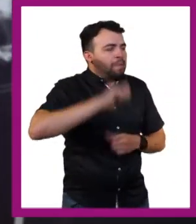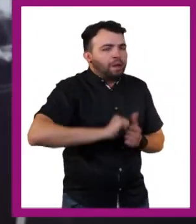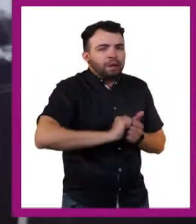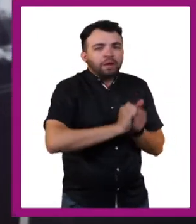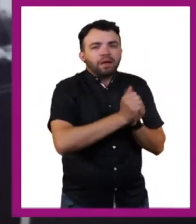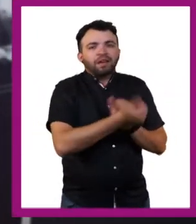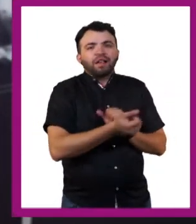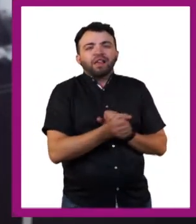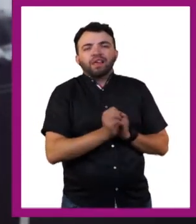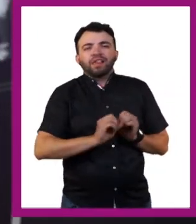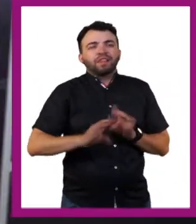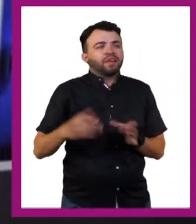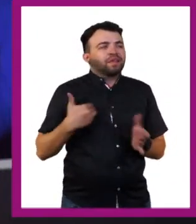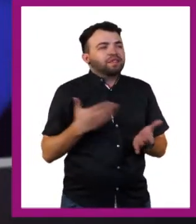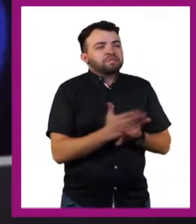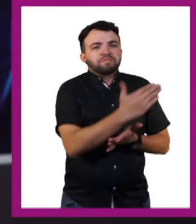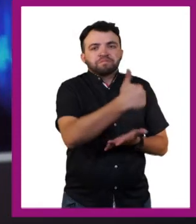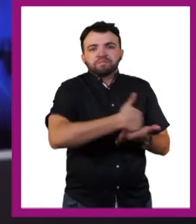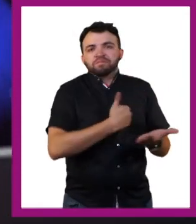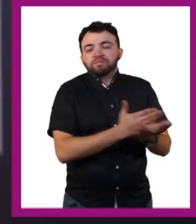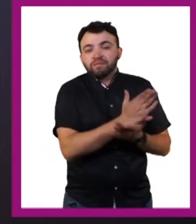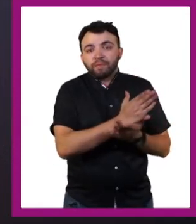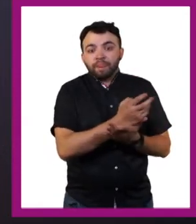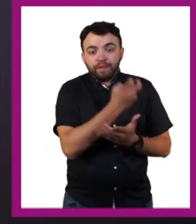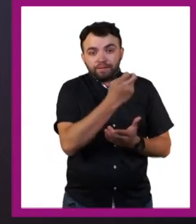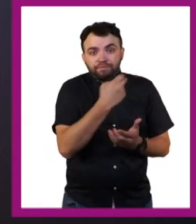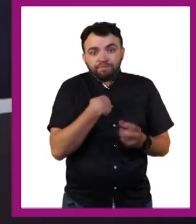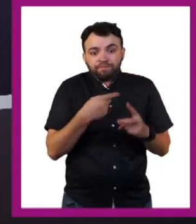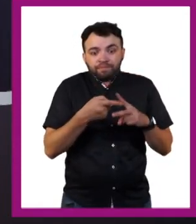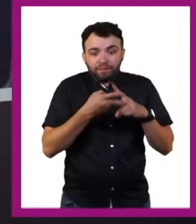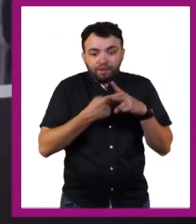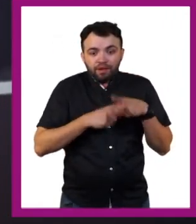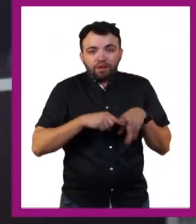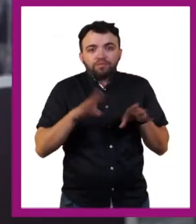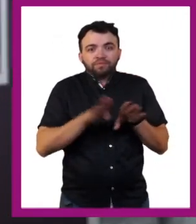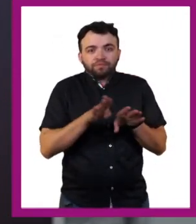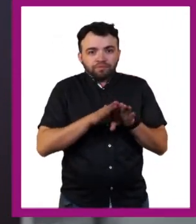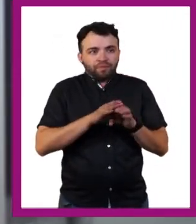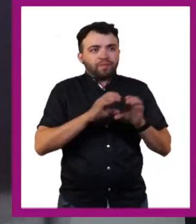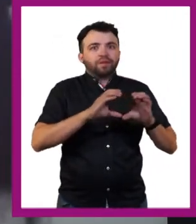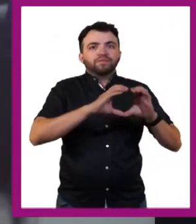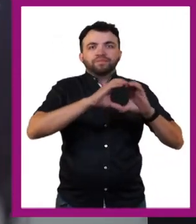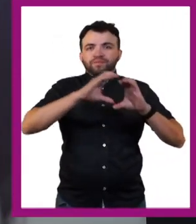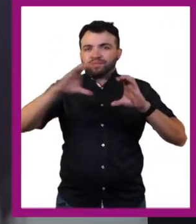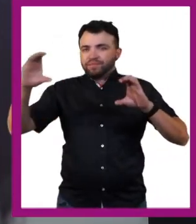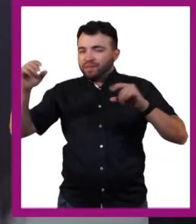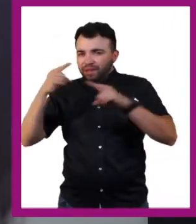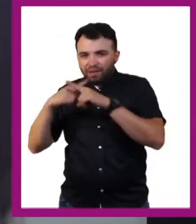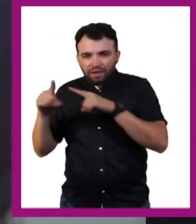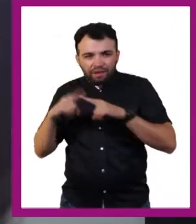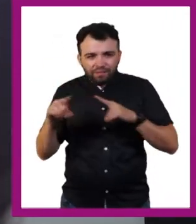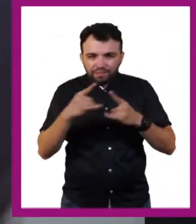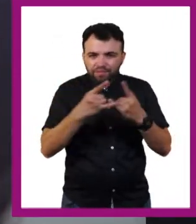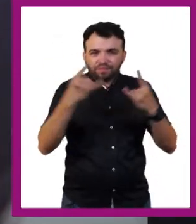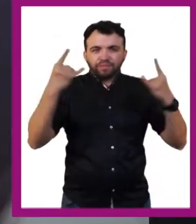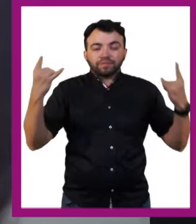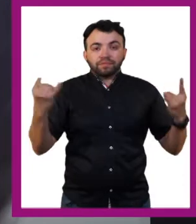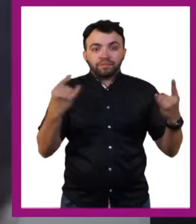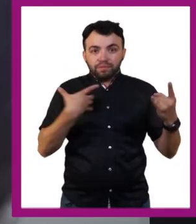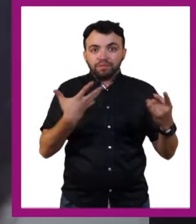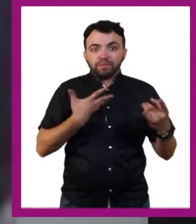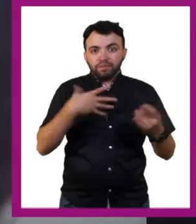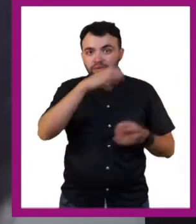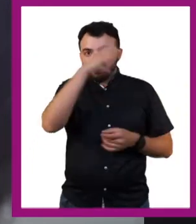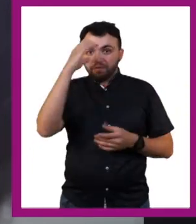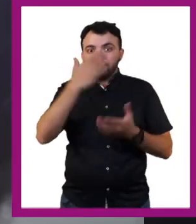increíble. Entonces empecé a hacer como una serie del circo, ahí tomé muchísimas en blanco y negro. Y de algunas fotos